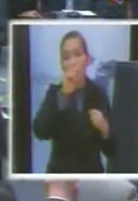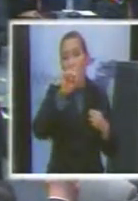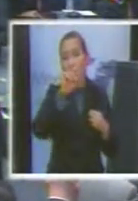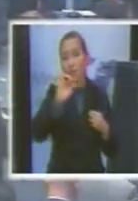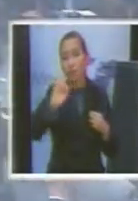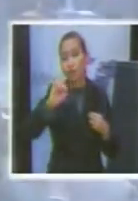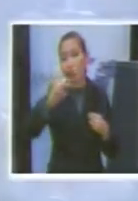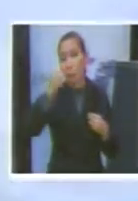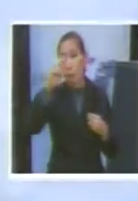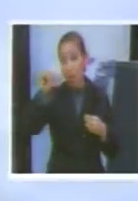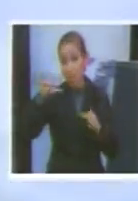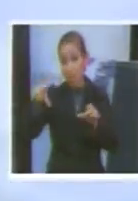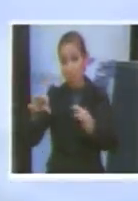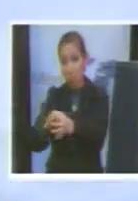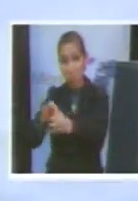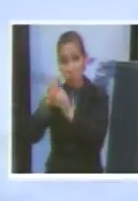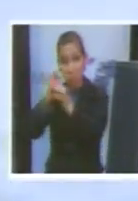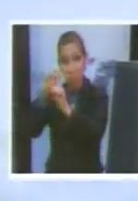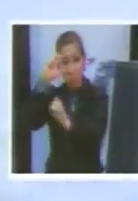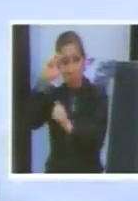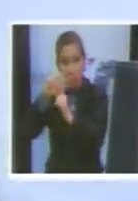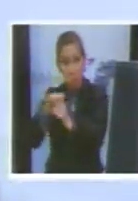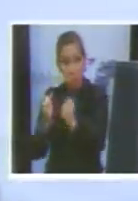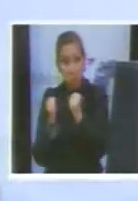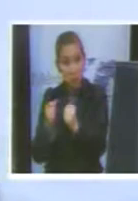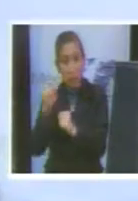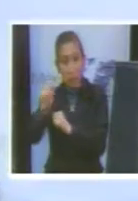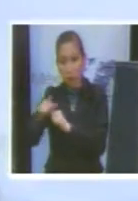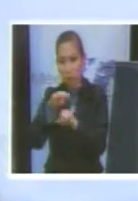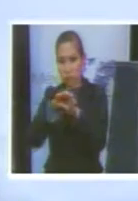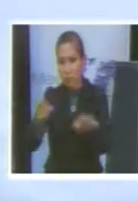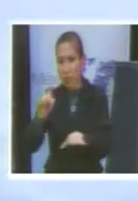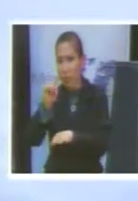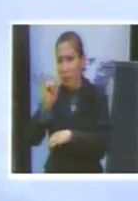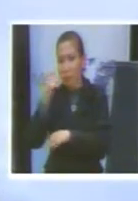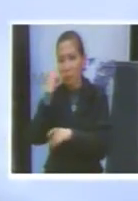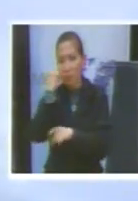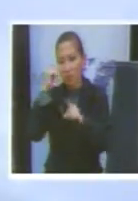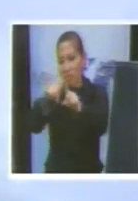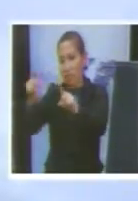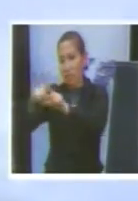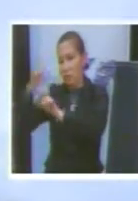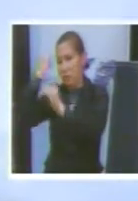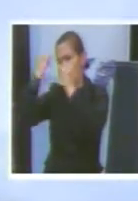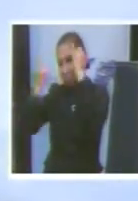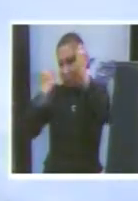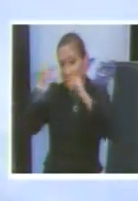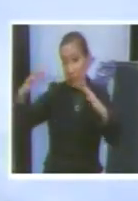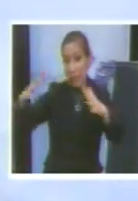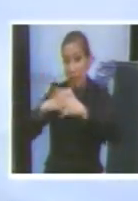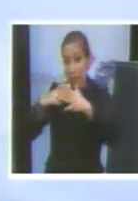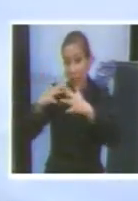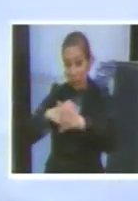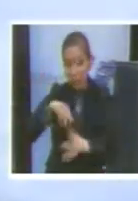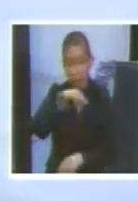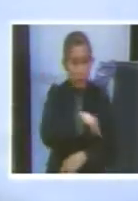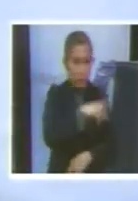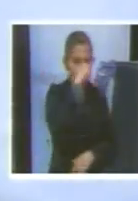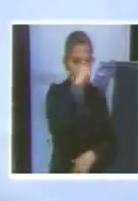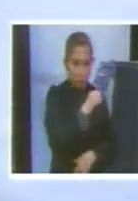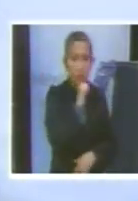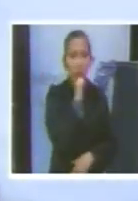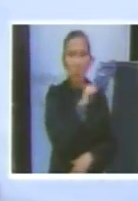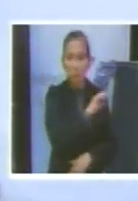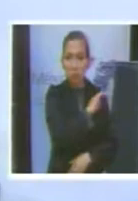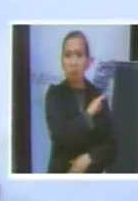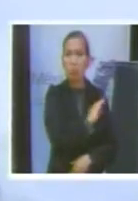un bloque europeo fuerte y unido por la democracia, a pesar de la diferencia de ideologías y de la guerra, nuestro país puede